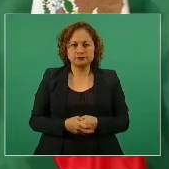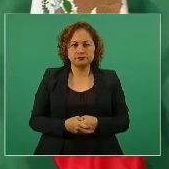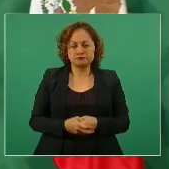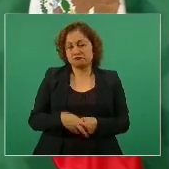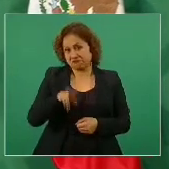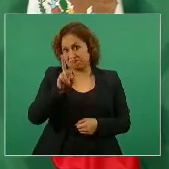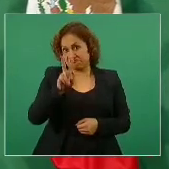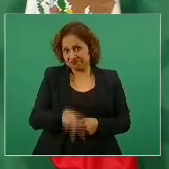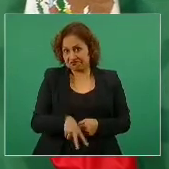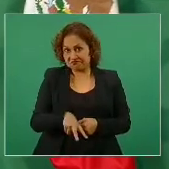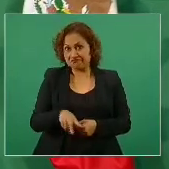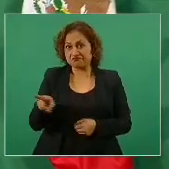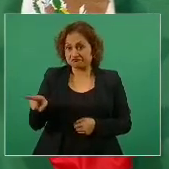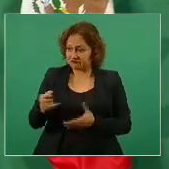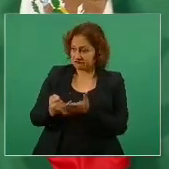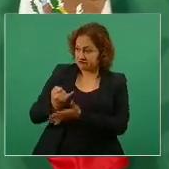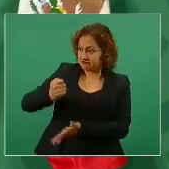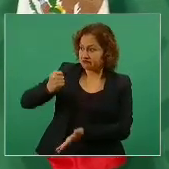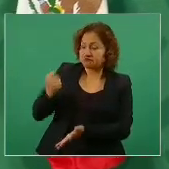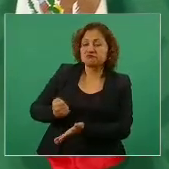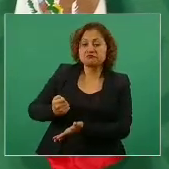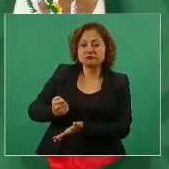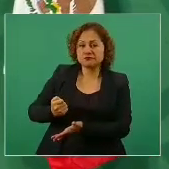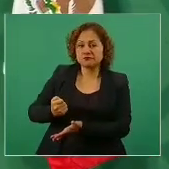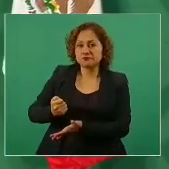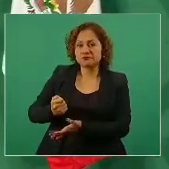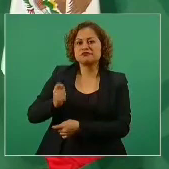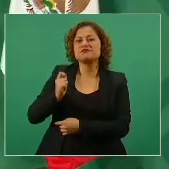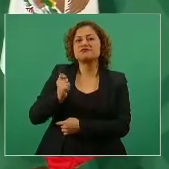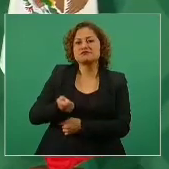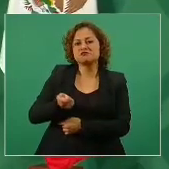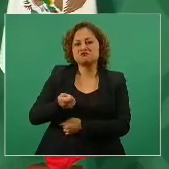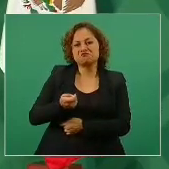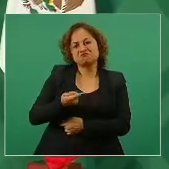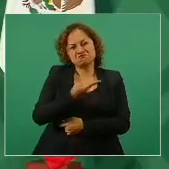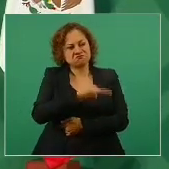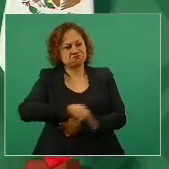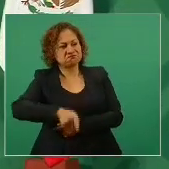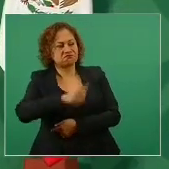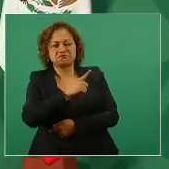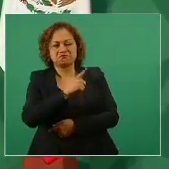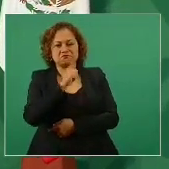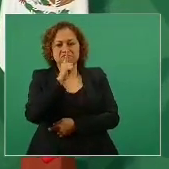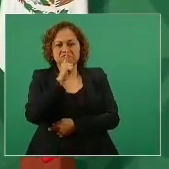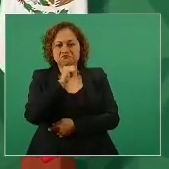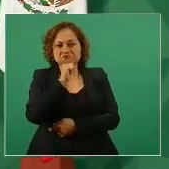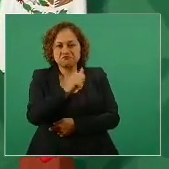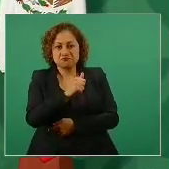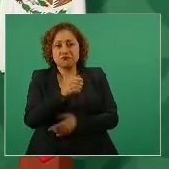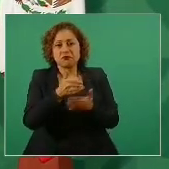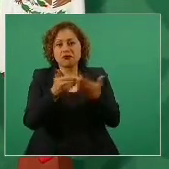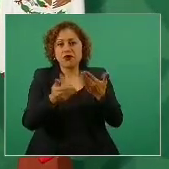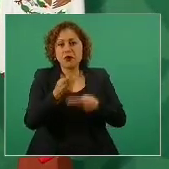Se descalificó y se le afectó a